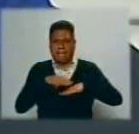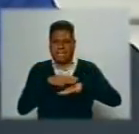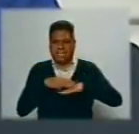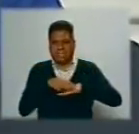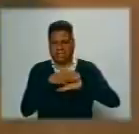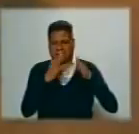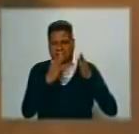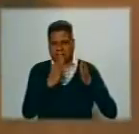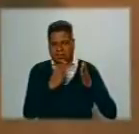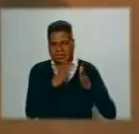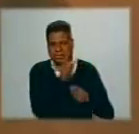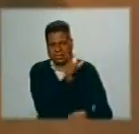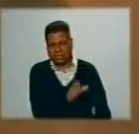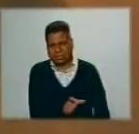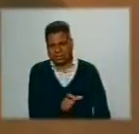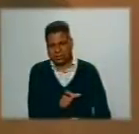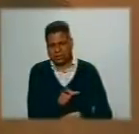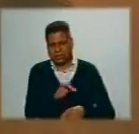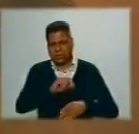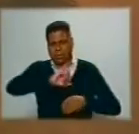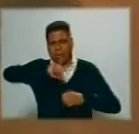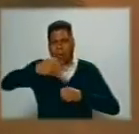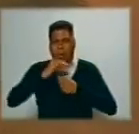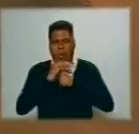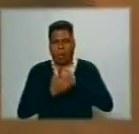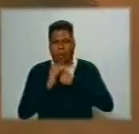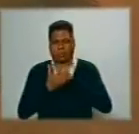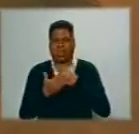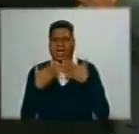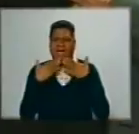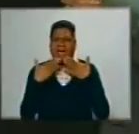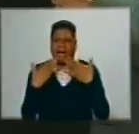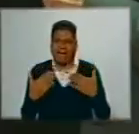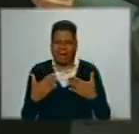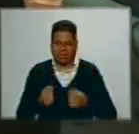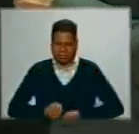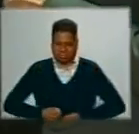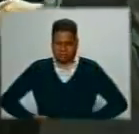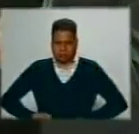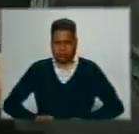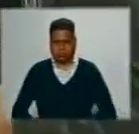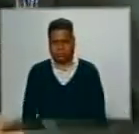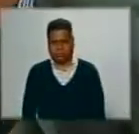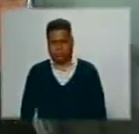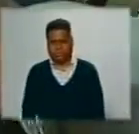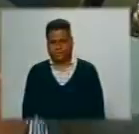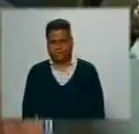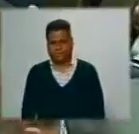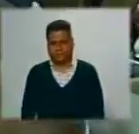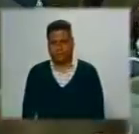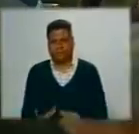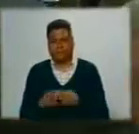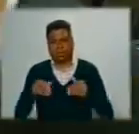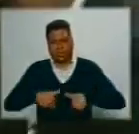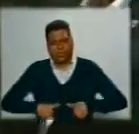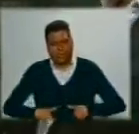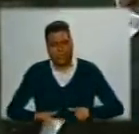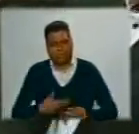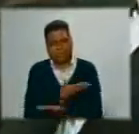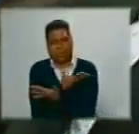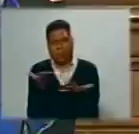ex embajador Roy Chatterton por todos los esfuerzos. Por eso, compañeros y compañeras,